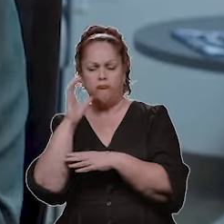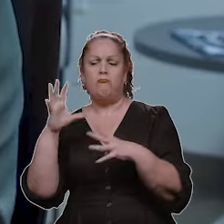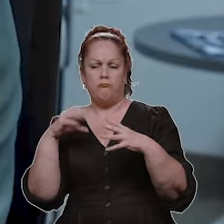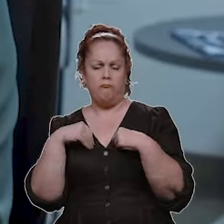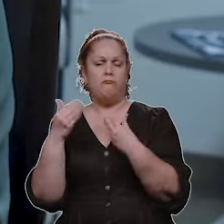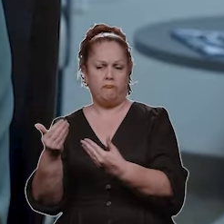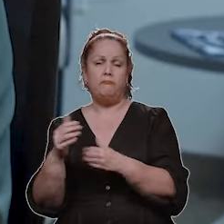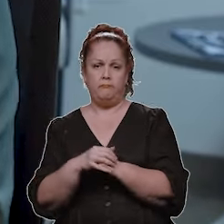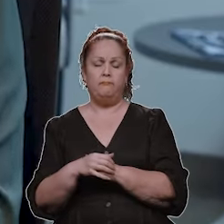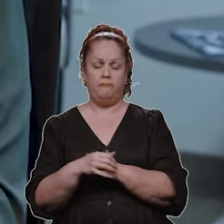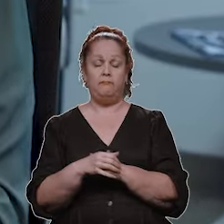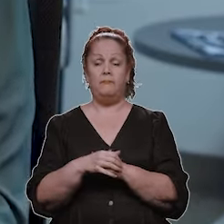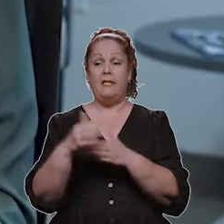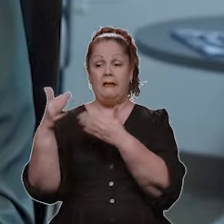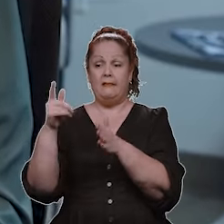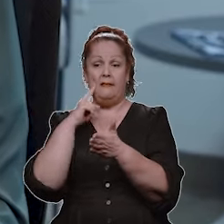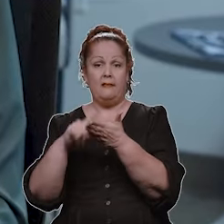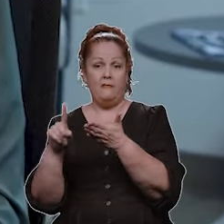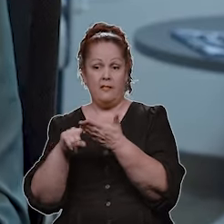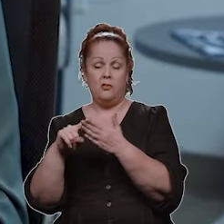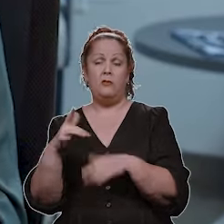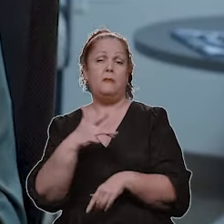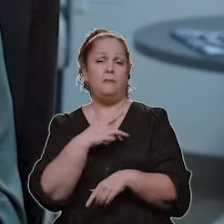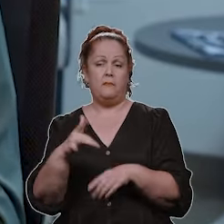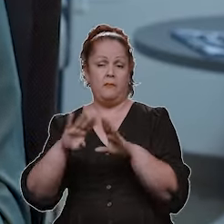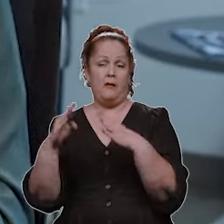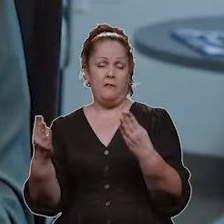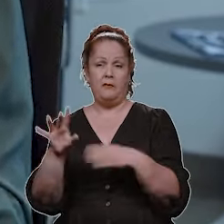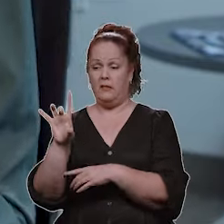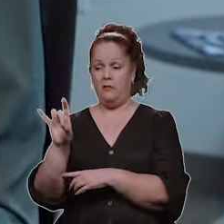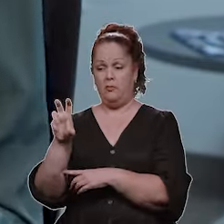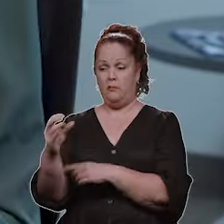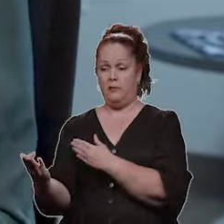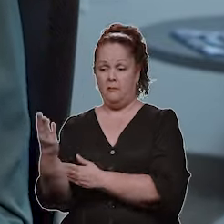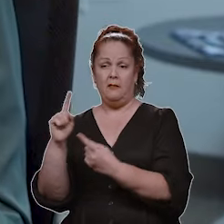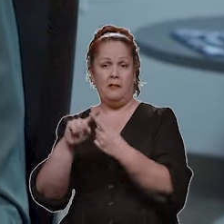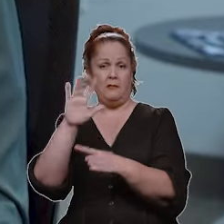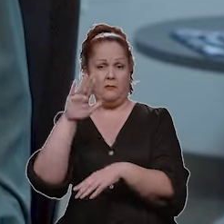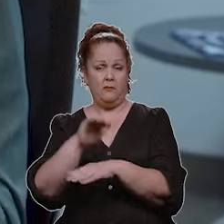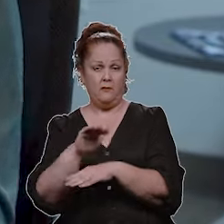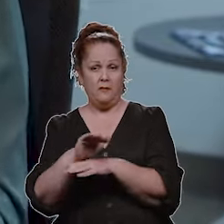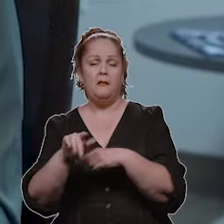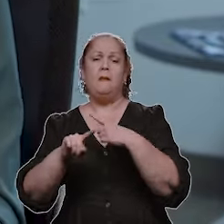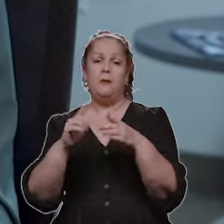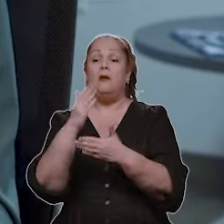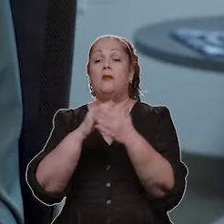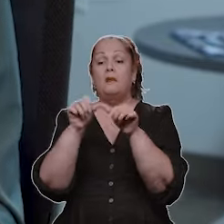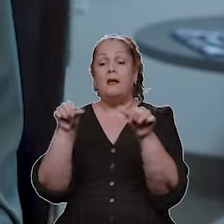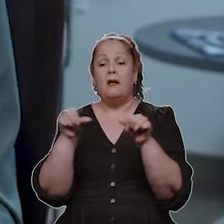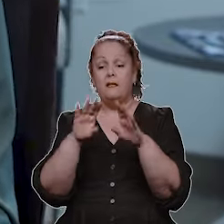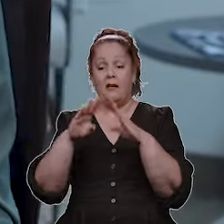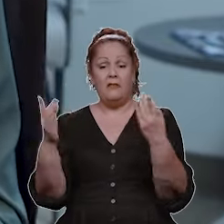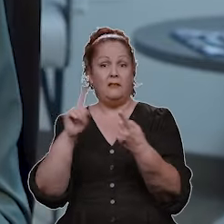y va a ser escuchado por un juez las salas de investigaciones de ordinario están abiertas de 8:30 5 de la tarde no obstante tenemos regiones